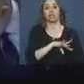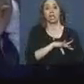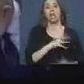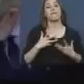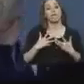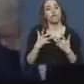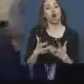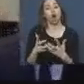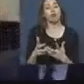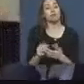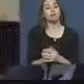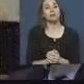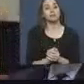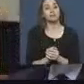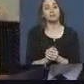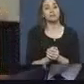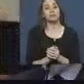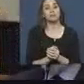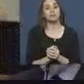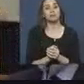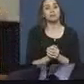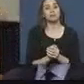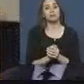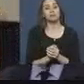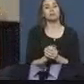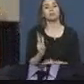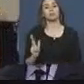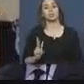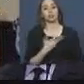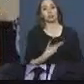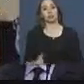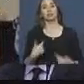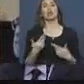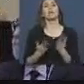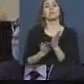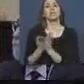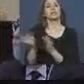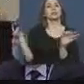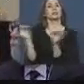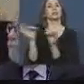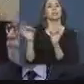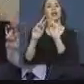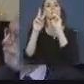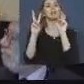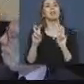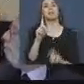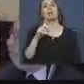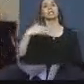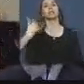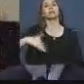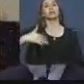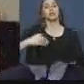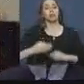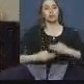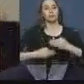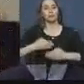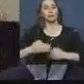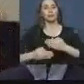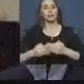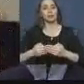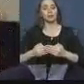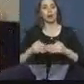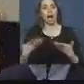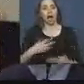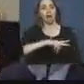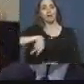Señor presidente, con esto quiero introducir un poco el tema de la relevancia del proceso del cual